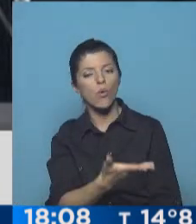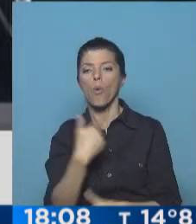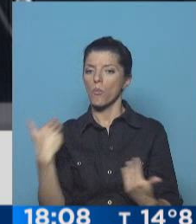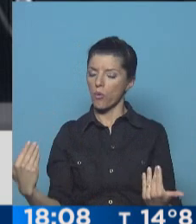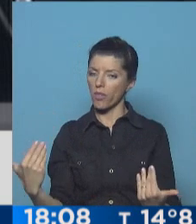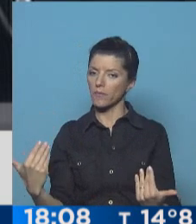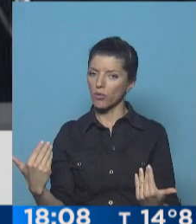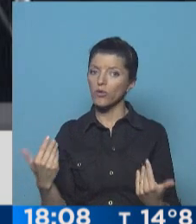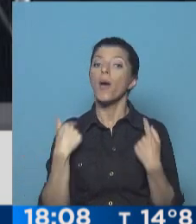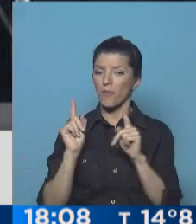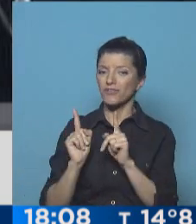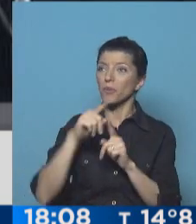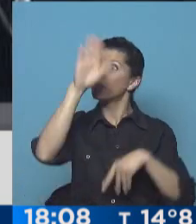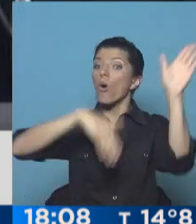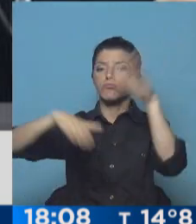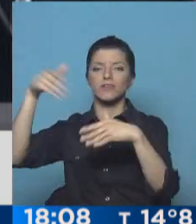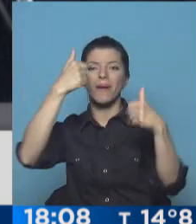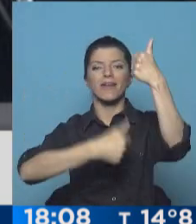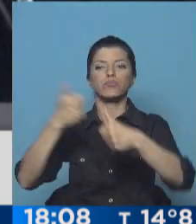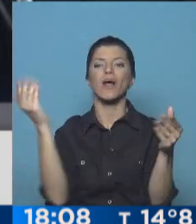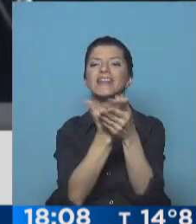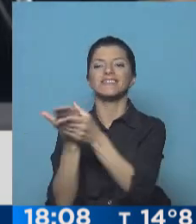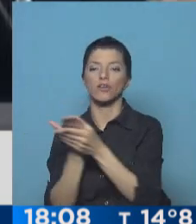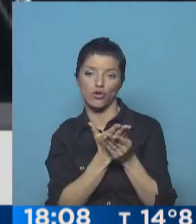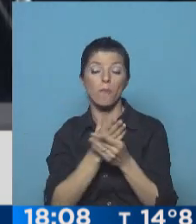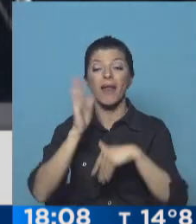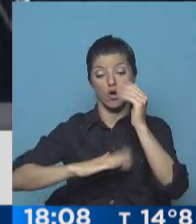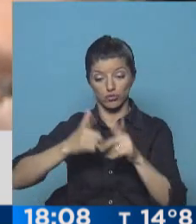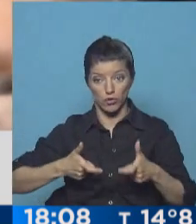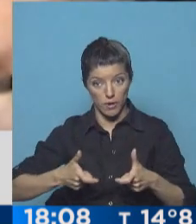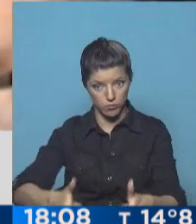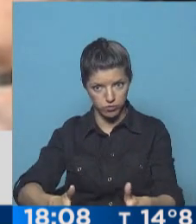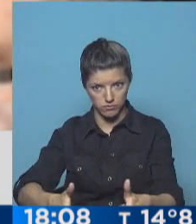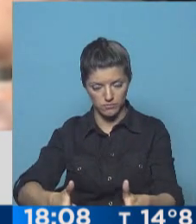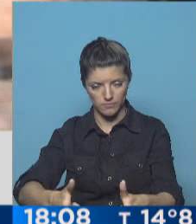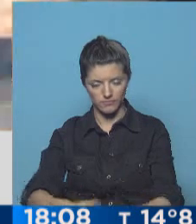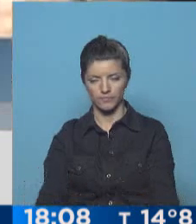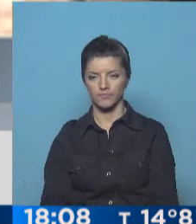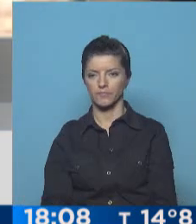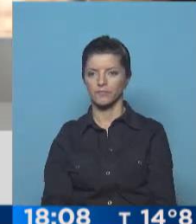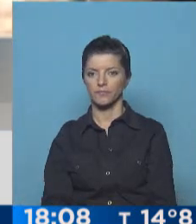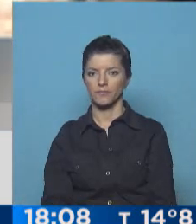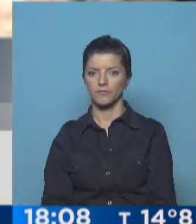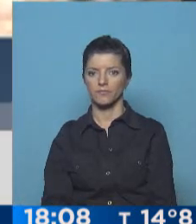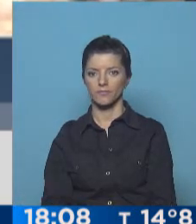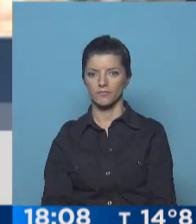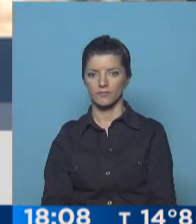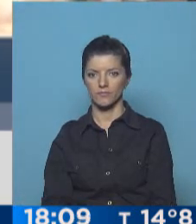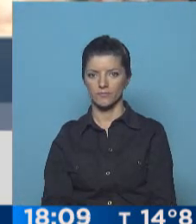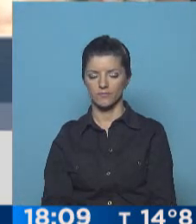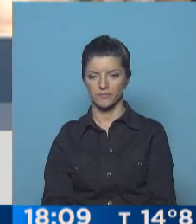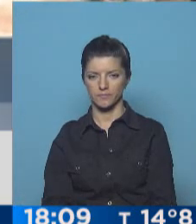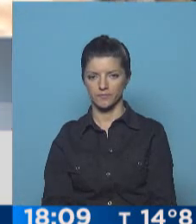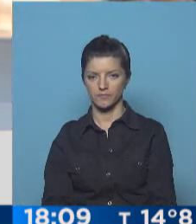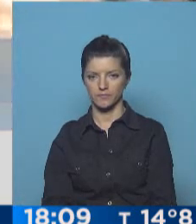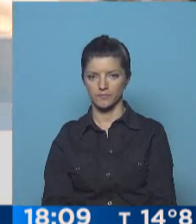el llamado a licitación del acueducto del desarrollo formoseño. La verdad, Gildo,